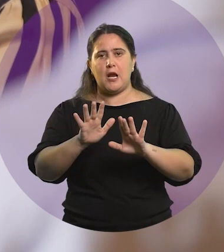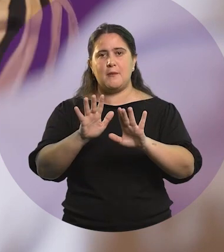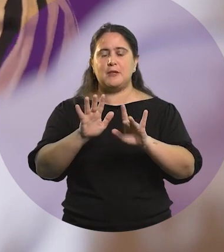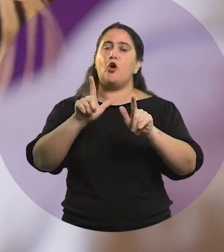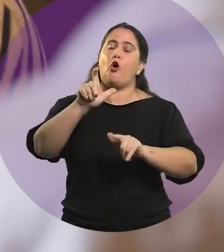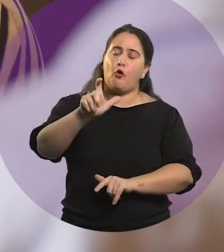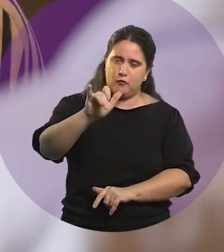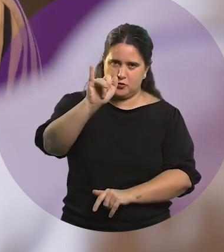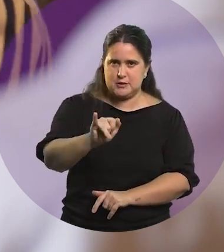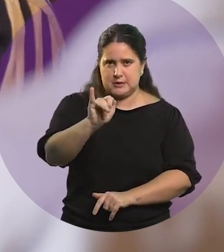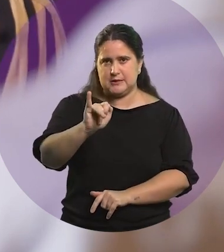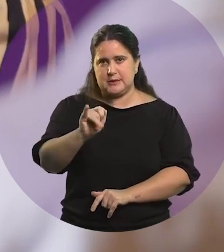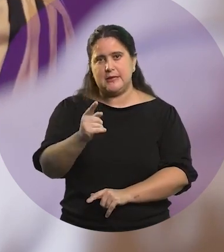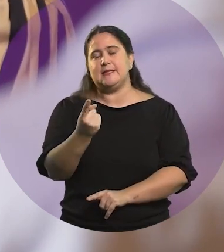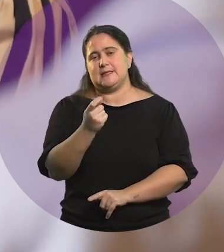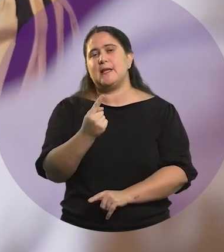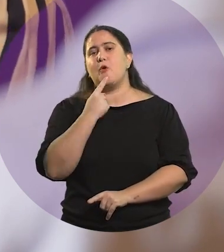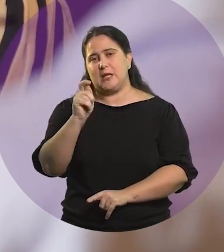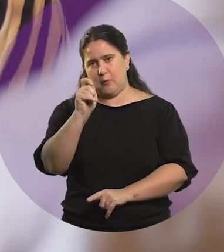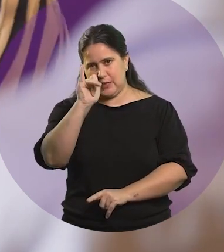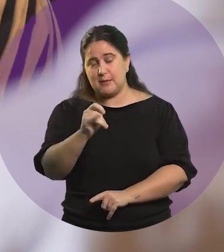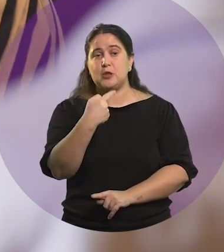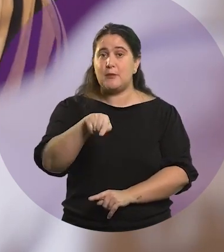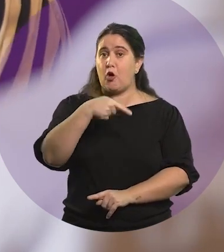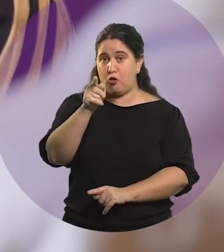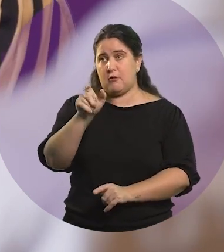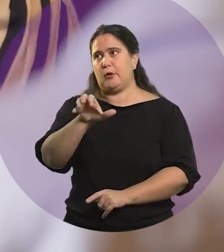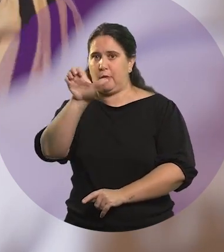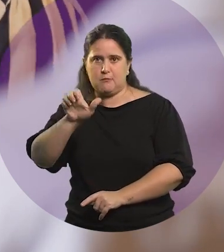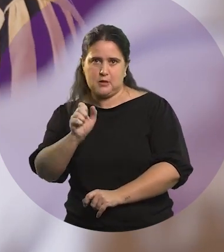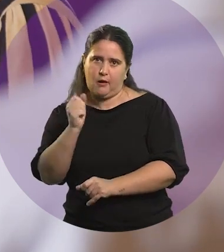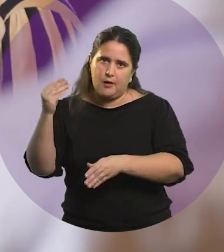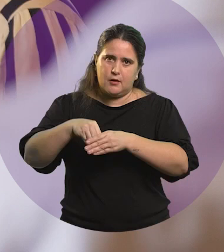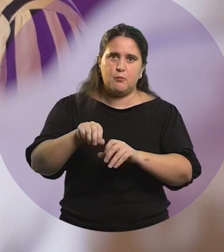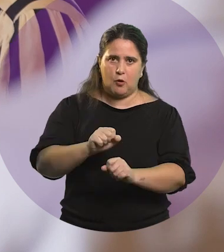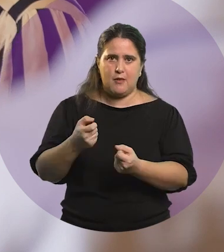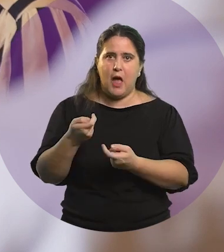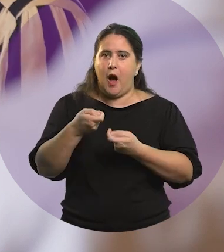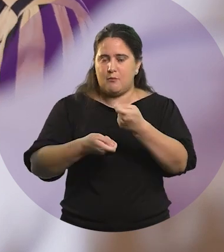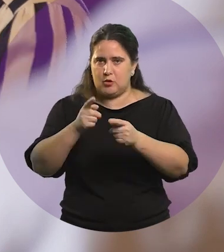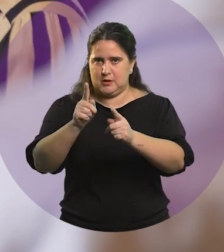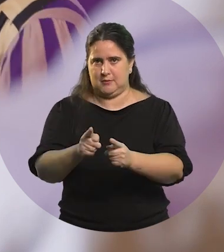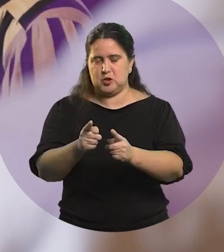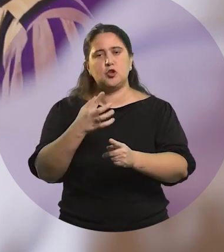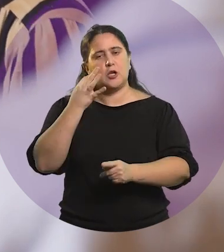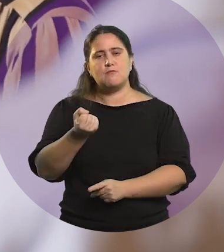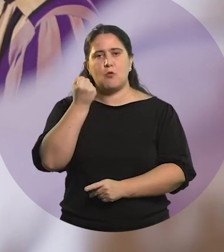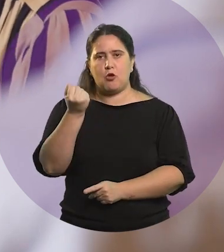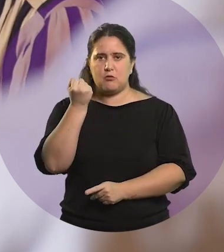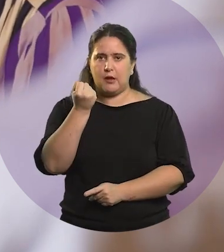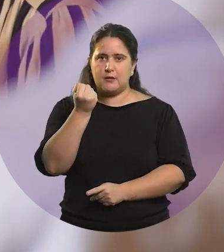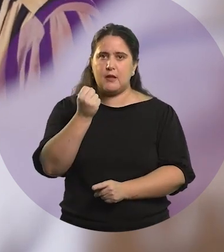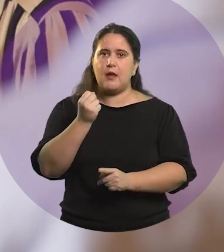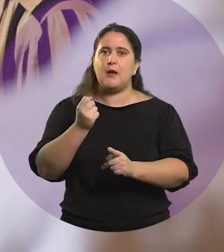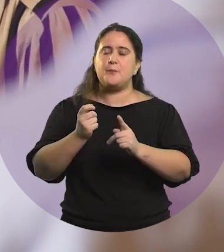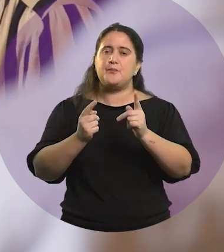través de, por supuesto que sí, principal las políticas públicas, pero también otros actores que pueden sumarse en ese recorrido. Creo que es importante una cuestión